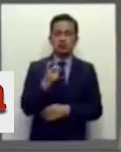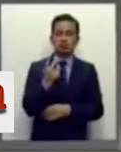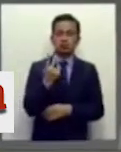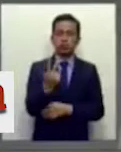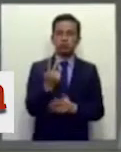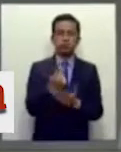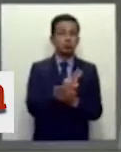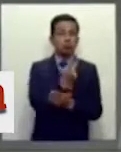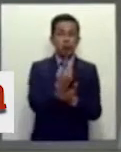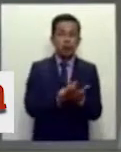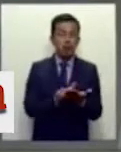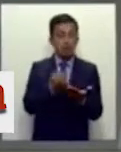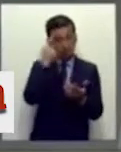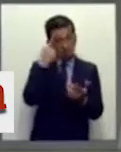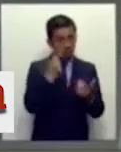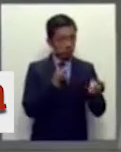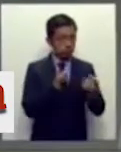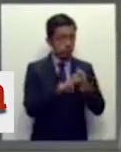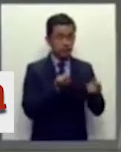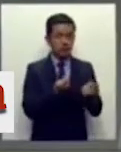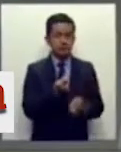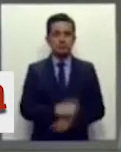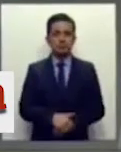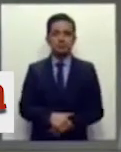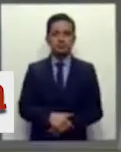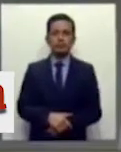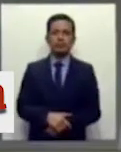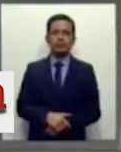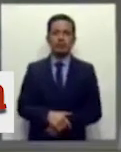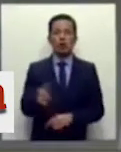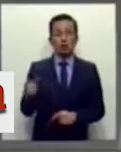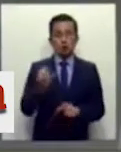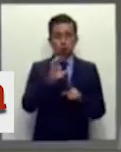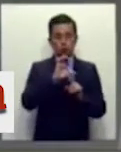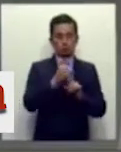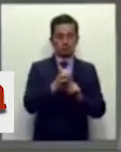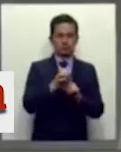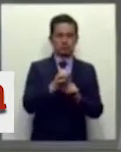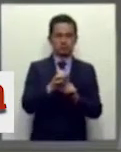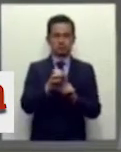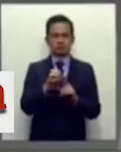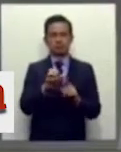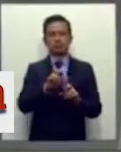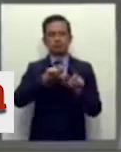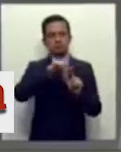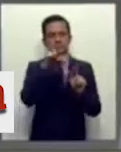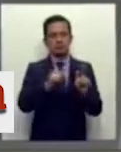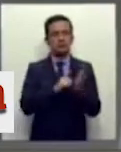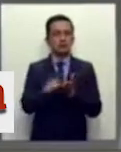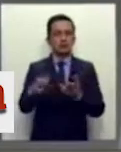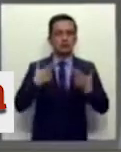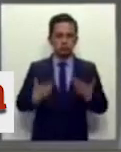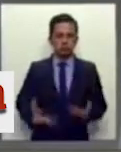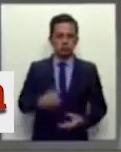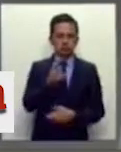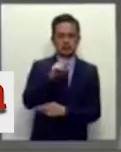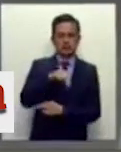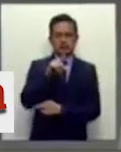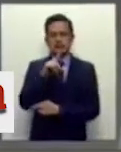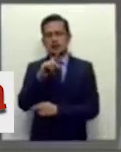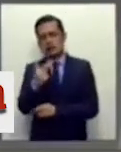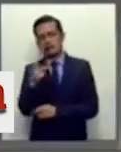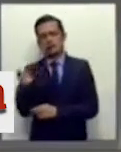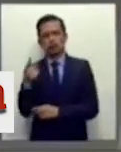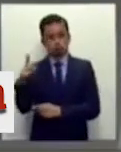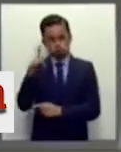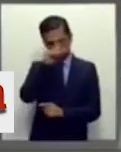programas de manejo. Al respecto, la Comisión Nacional de Derechos Humanos y su Recomendación General número 26